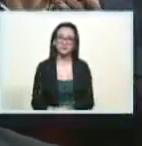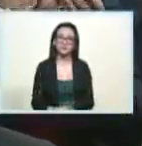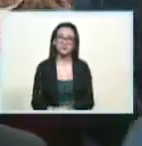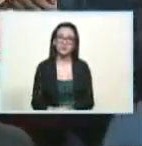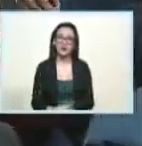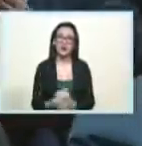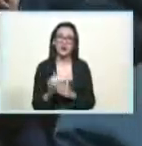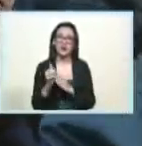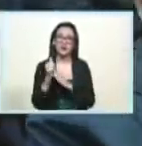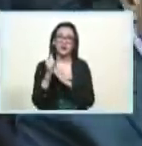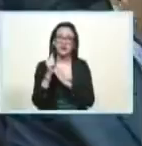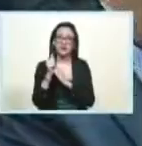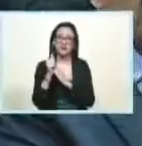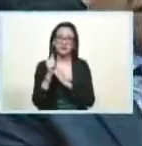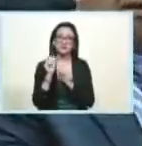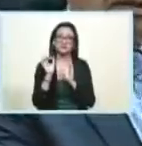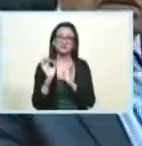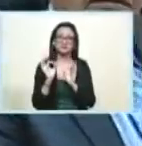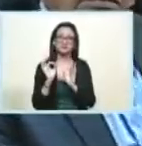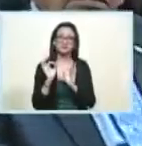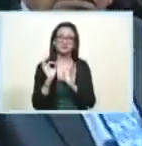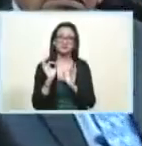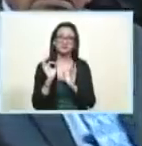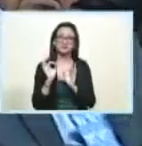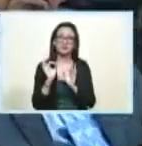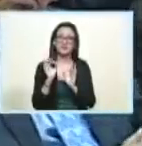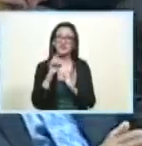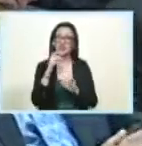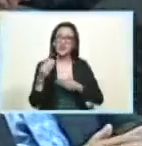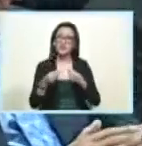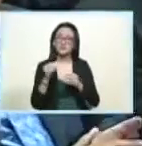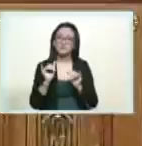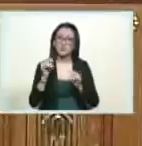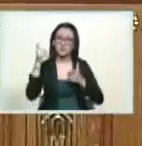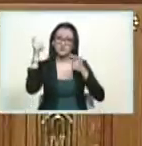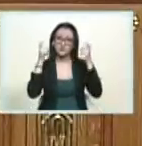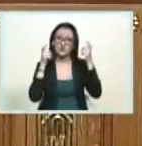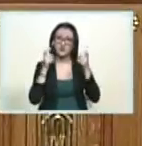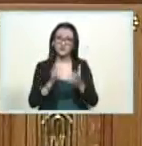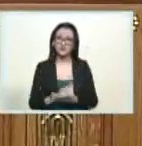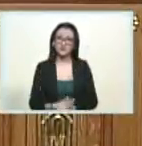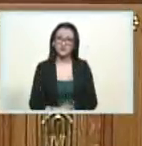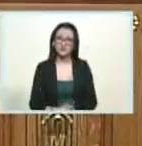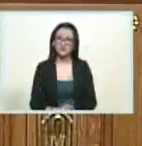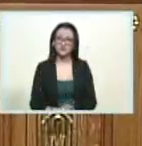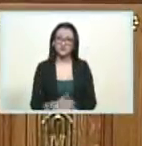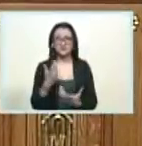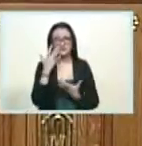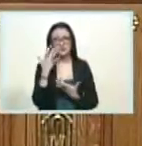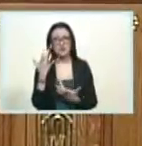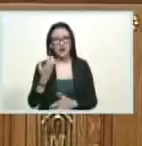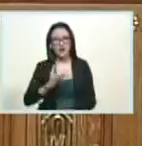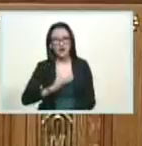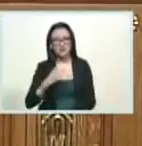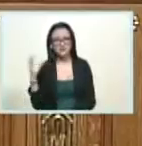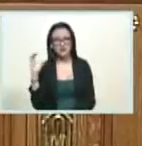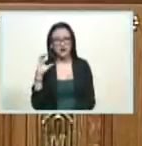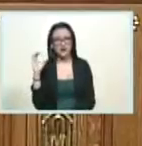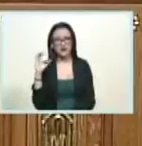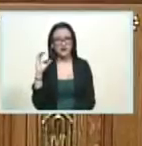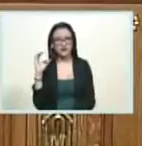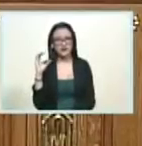Un liderazgo colectivo forjó comandante Chávez y se ve a lo largo y ancho, alcaldesa de